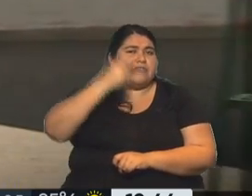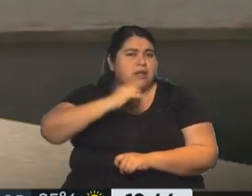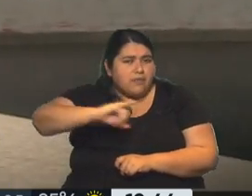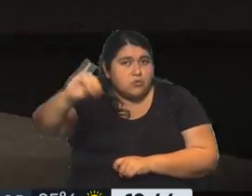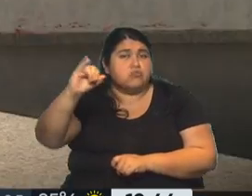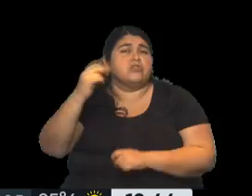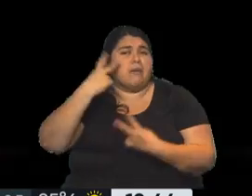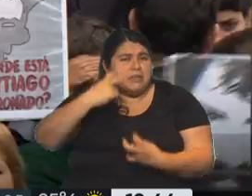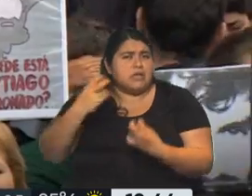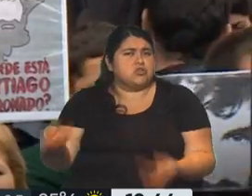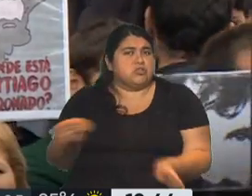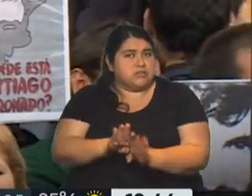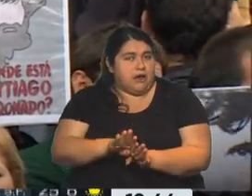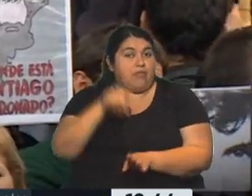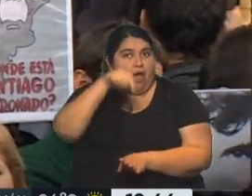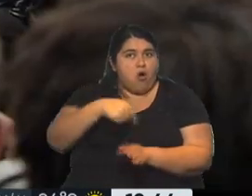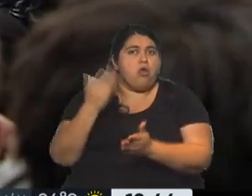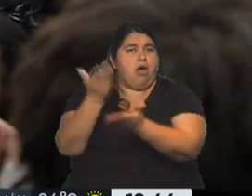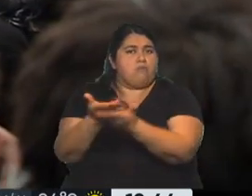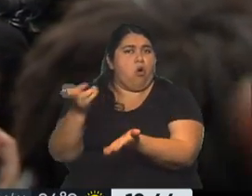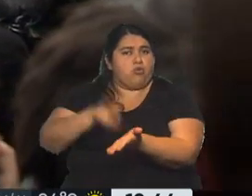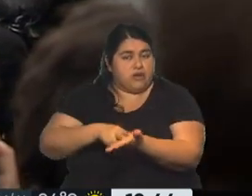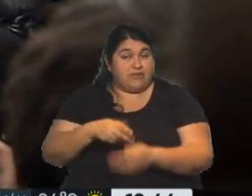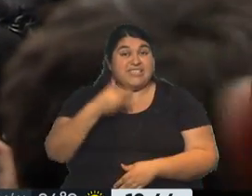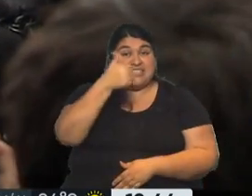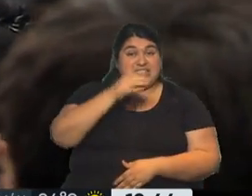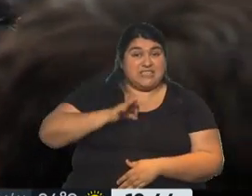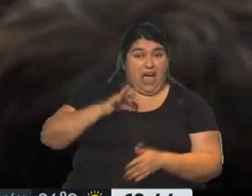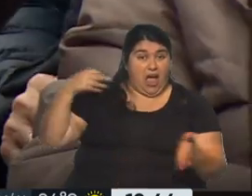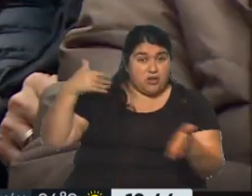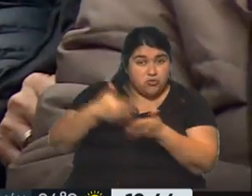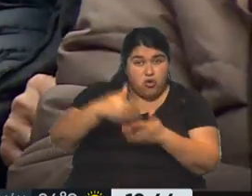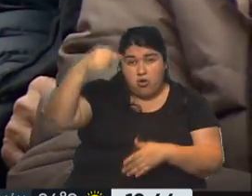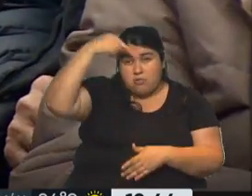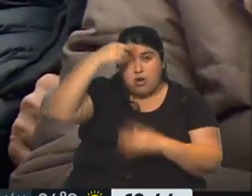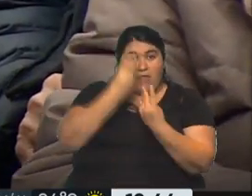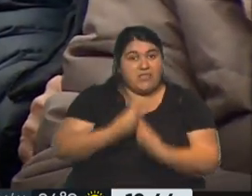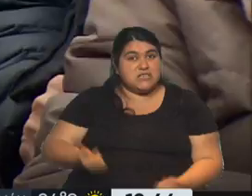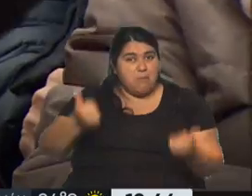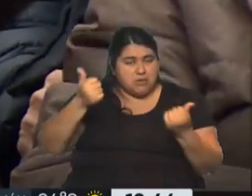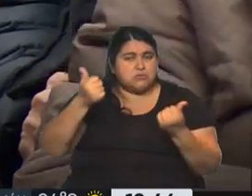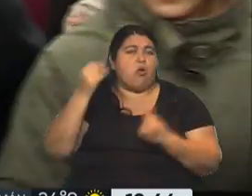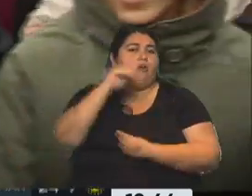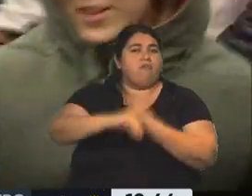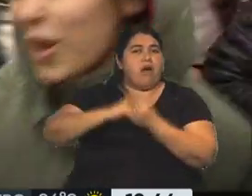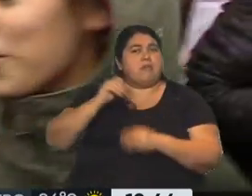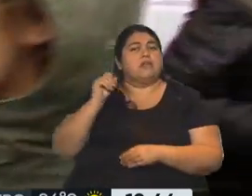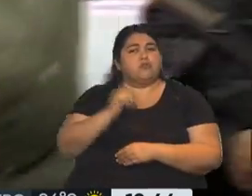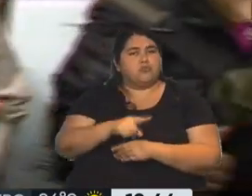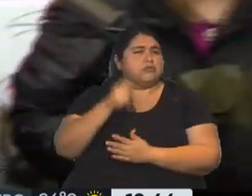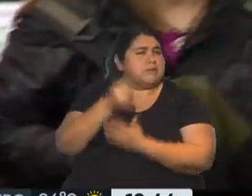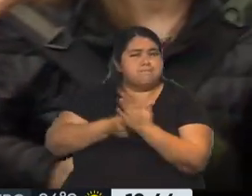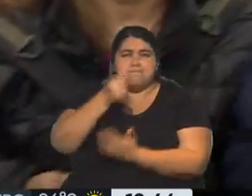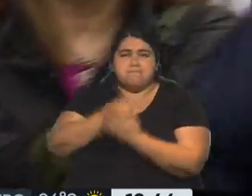la investigación. A 6 años de la desaparición de Santiago Maldonado, su familia aún no